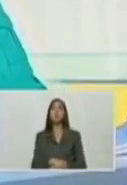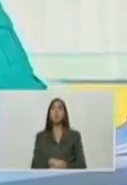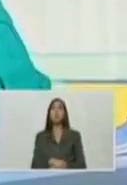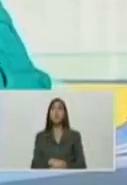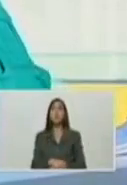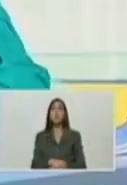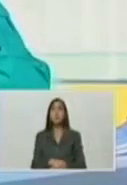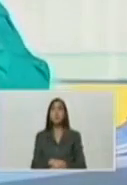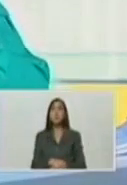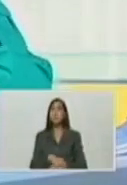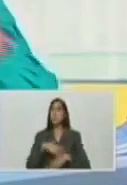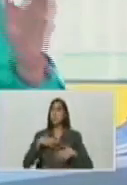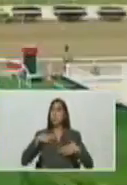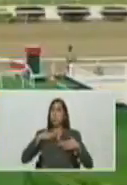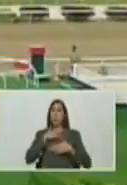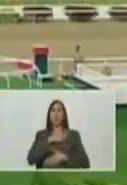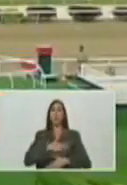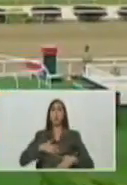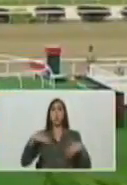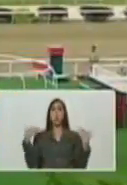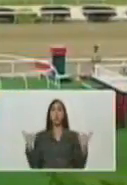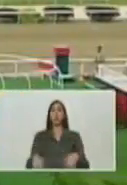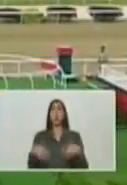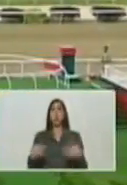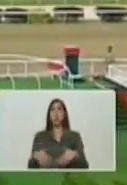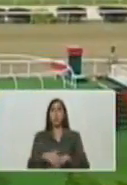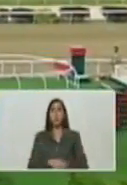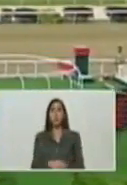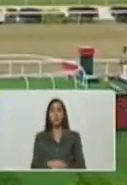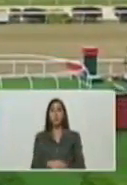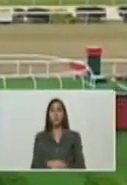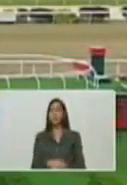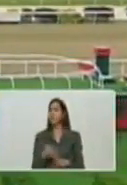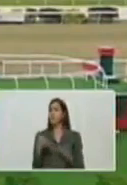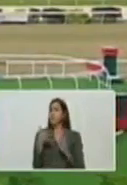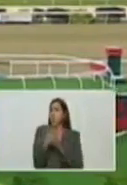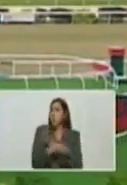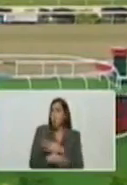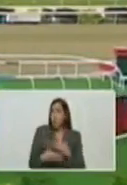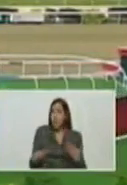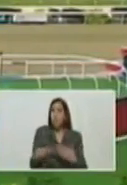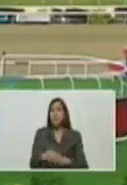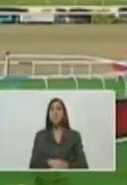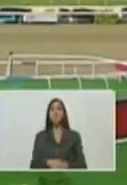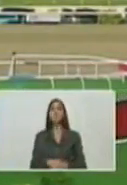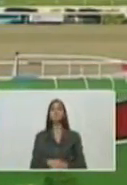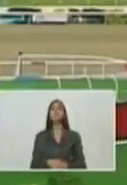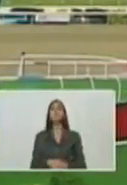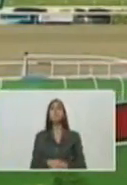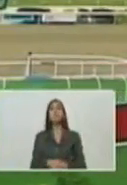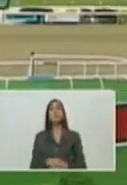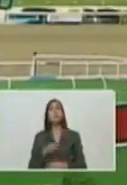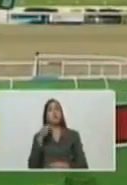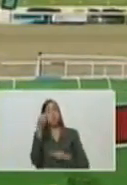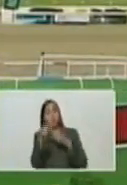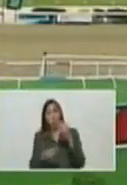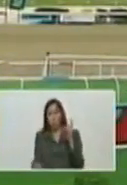Y hemos disfrutado al máximo de la realización